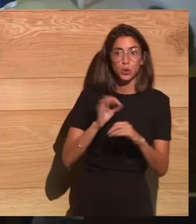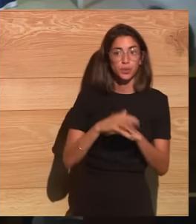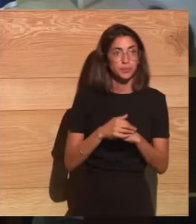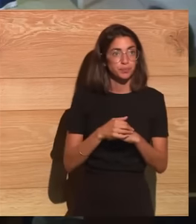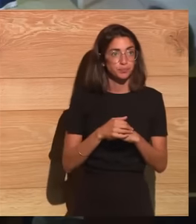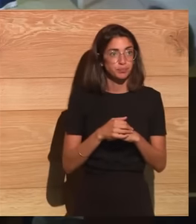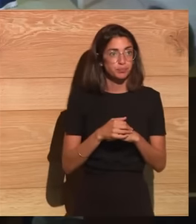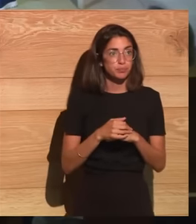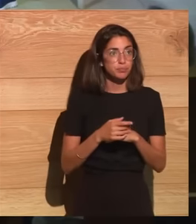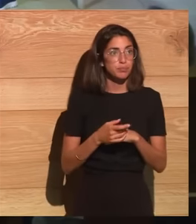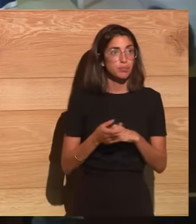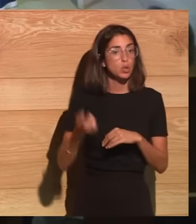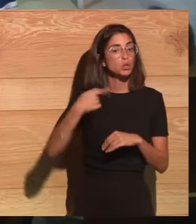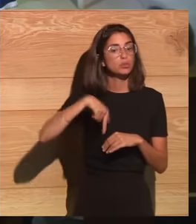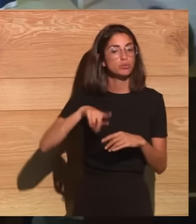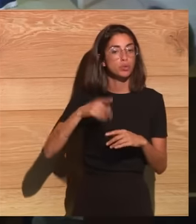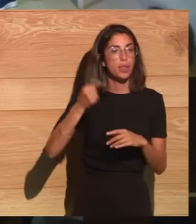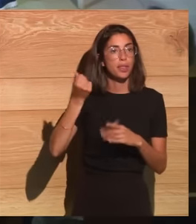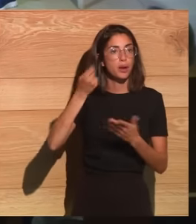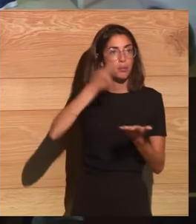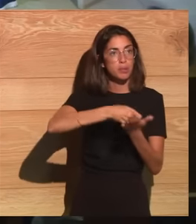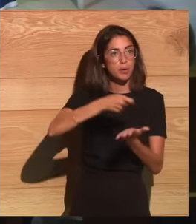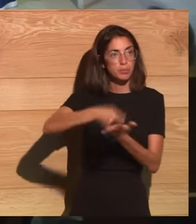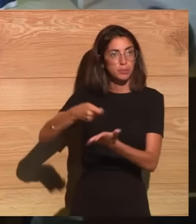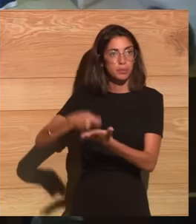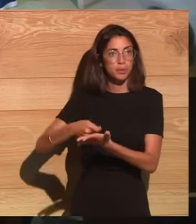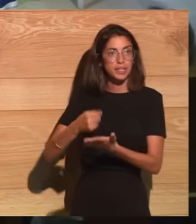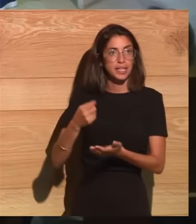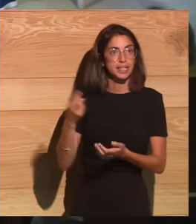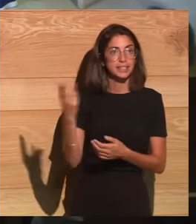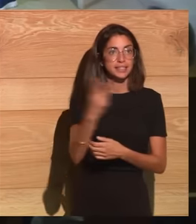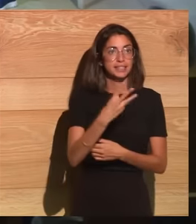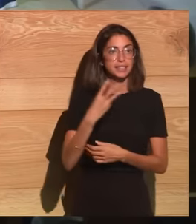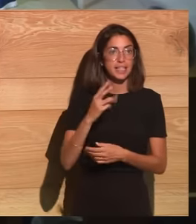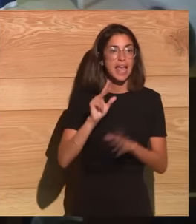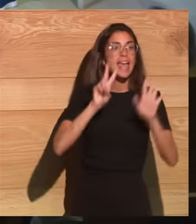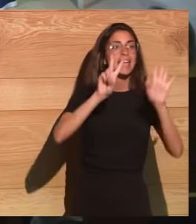una cuestación, sí, entre los tres. Sí, sí, 7 euros.